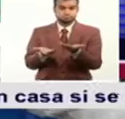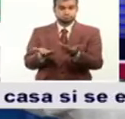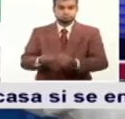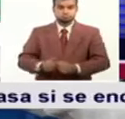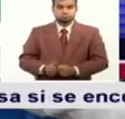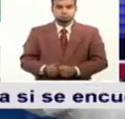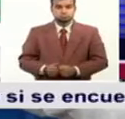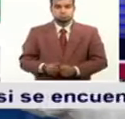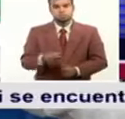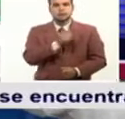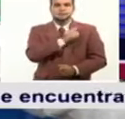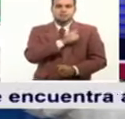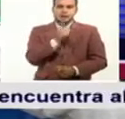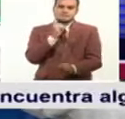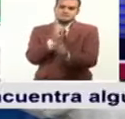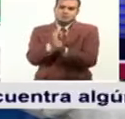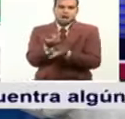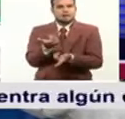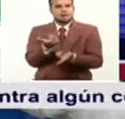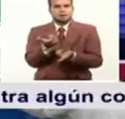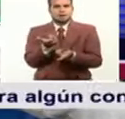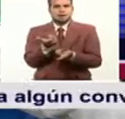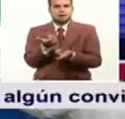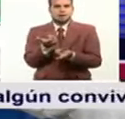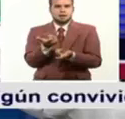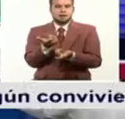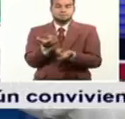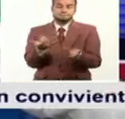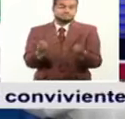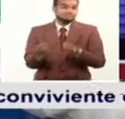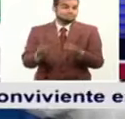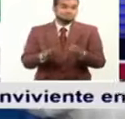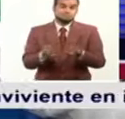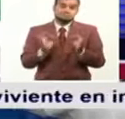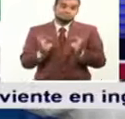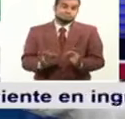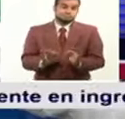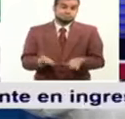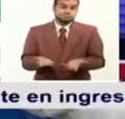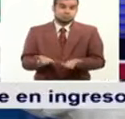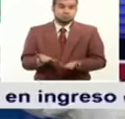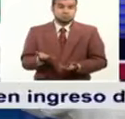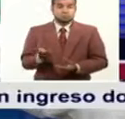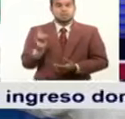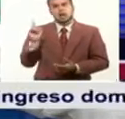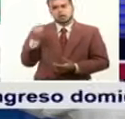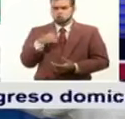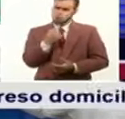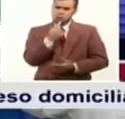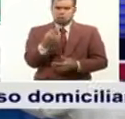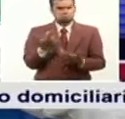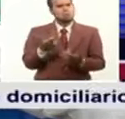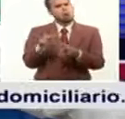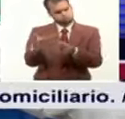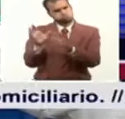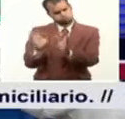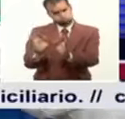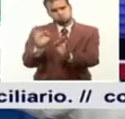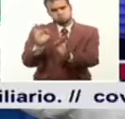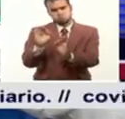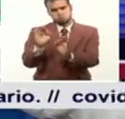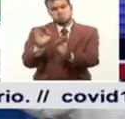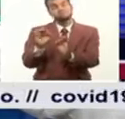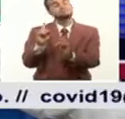quieren verlo, quieren acariciarlo. Y realmente, yo lo decía, sí, correcto. Lo que de todas formas sí tenemos que